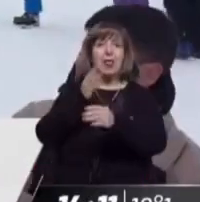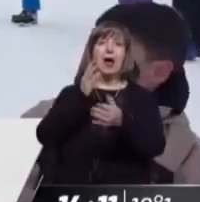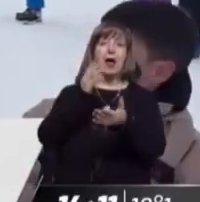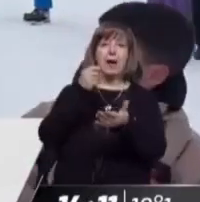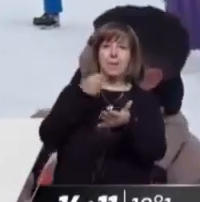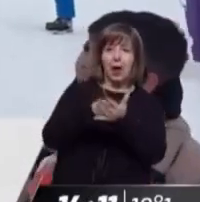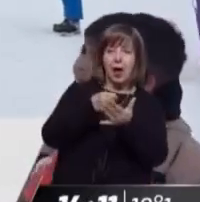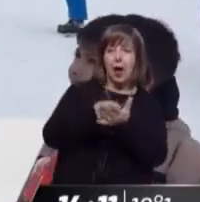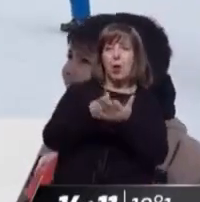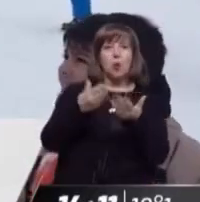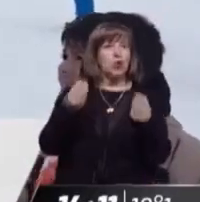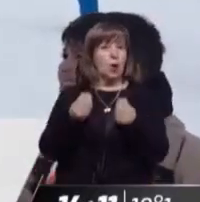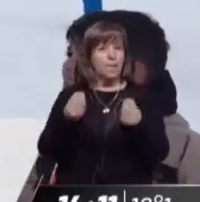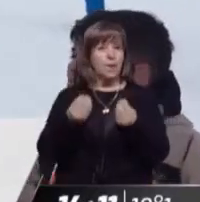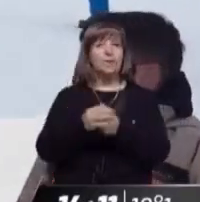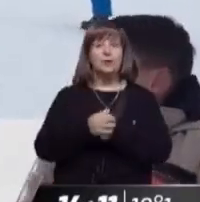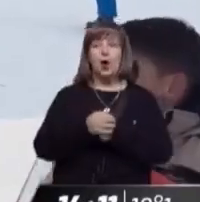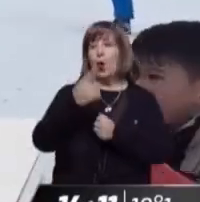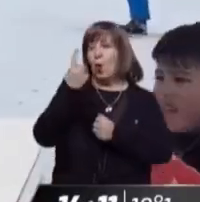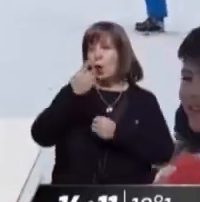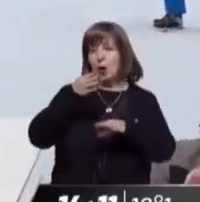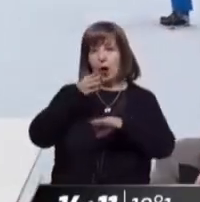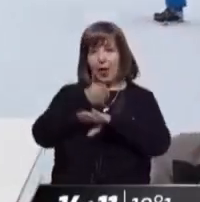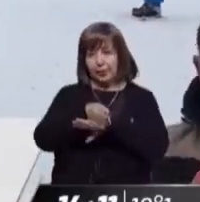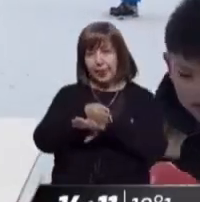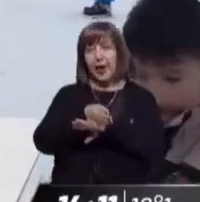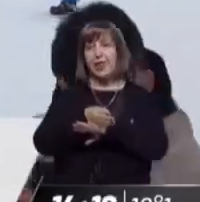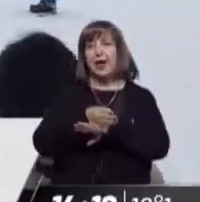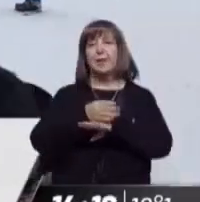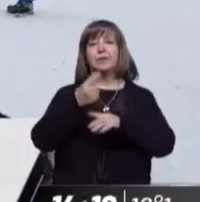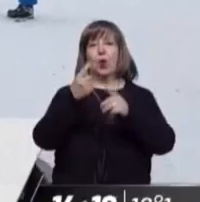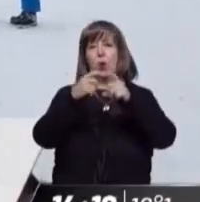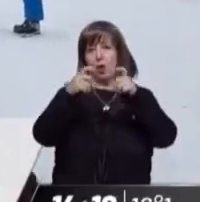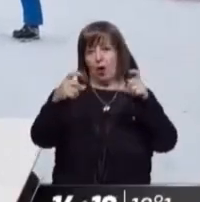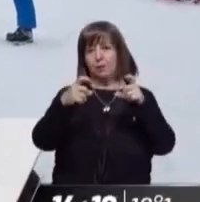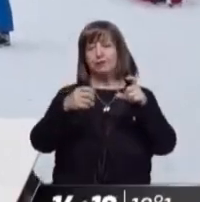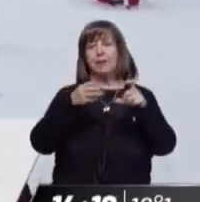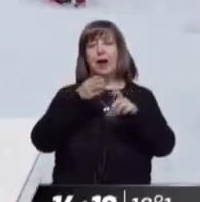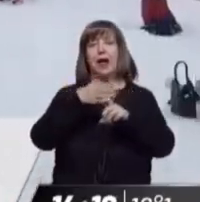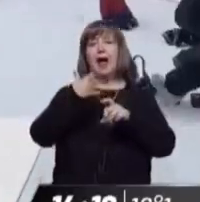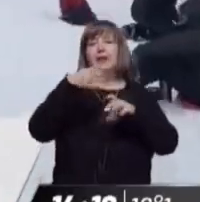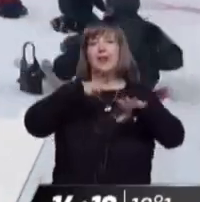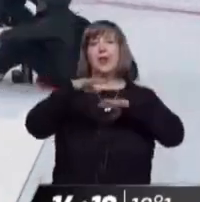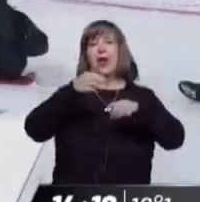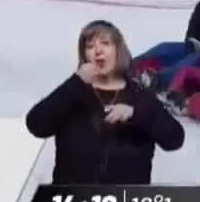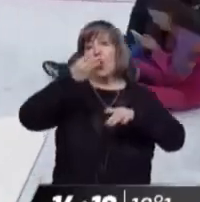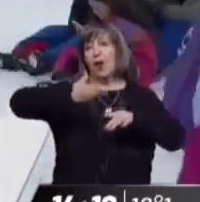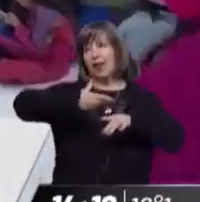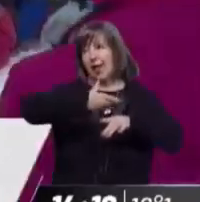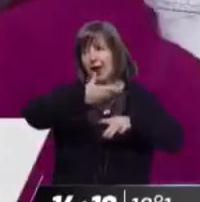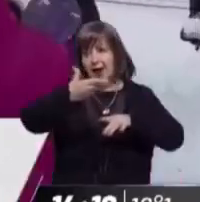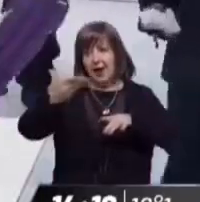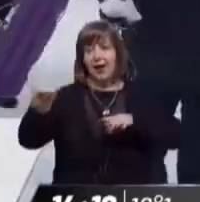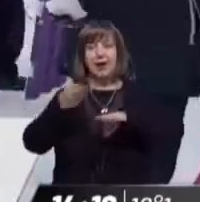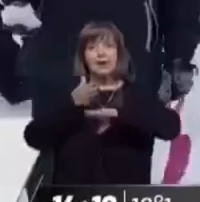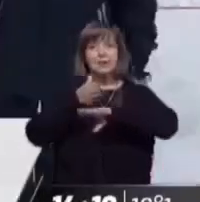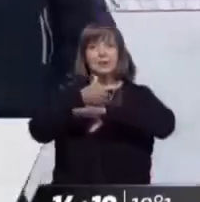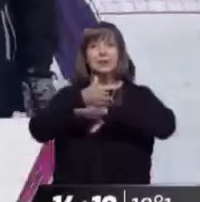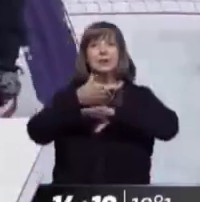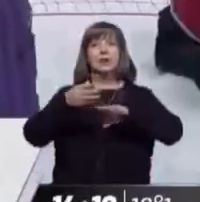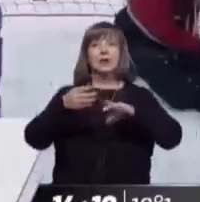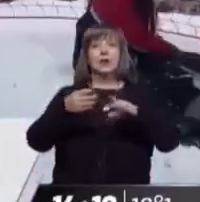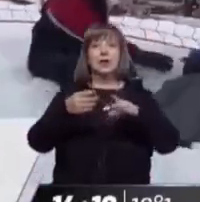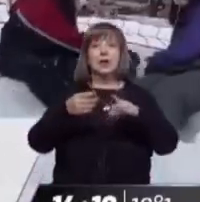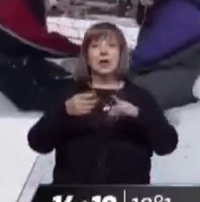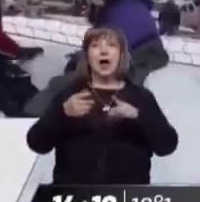hay pases. Sí, tenemos un único ingreso para todas las actividades que incluyen desde que ingresás al parque, está